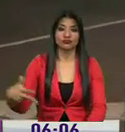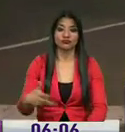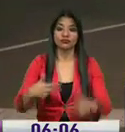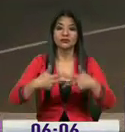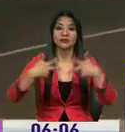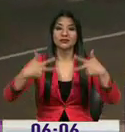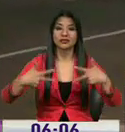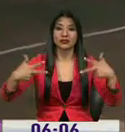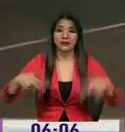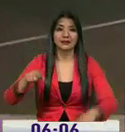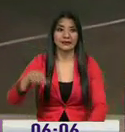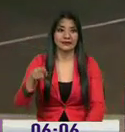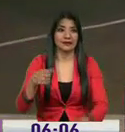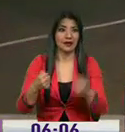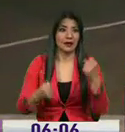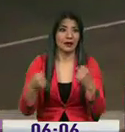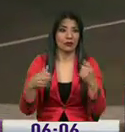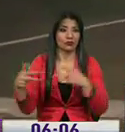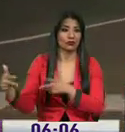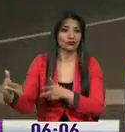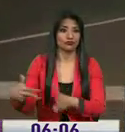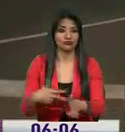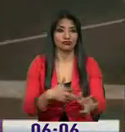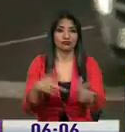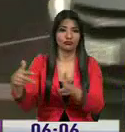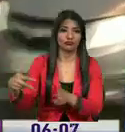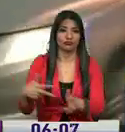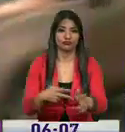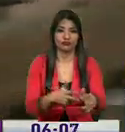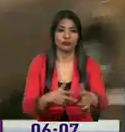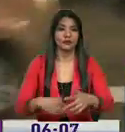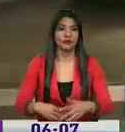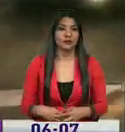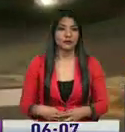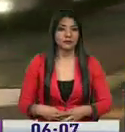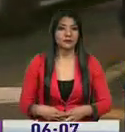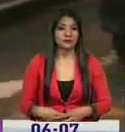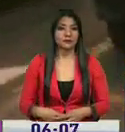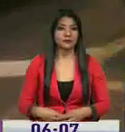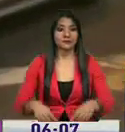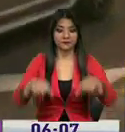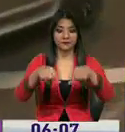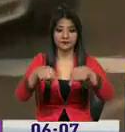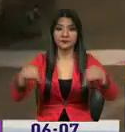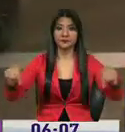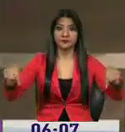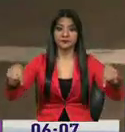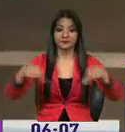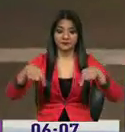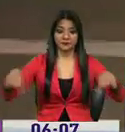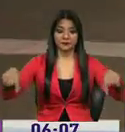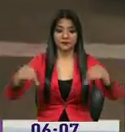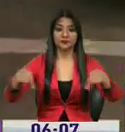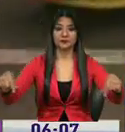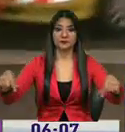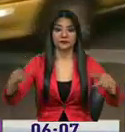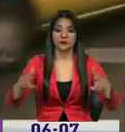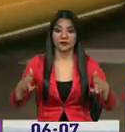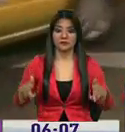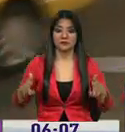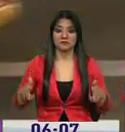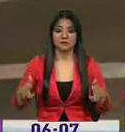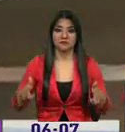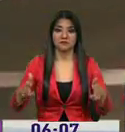de la capital, sí tiene mayor carga vehicular, en especial también porque en los lados laterales de las veredas muchos vehículos también se estacionan